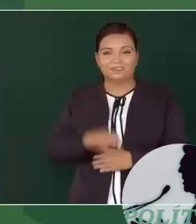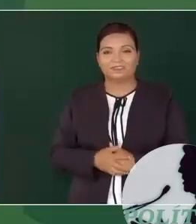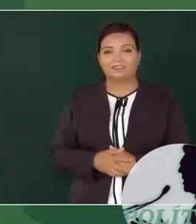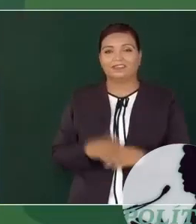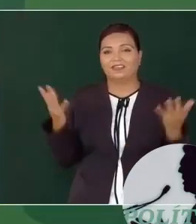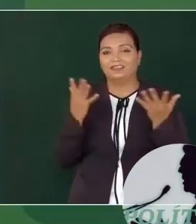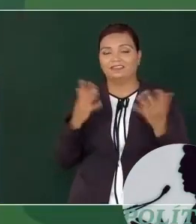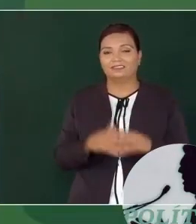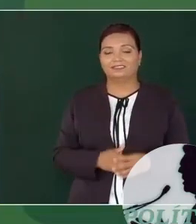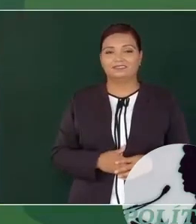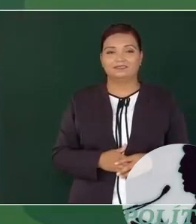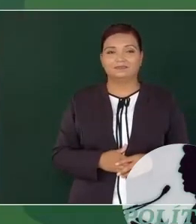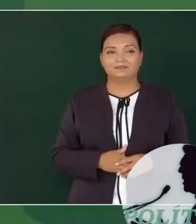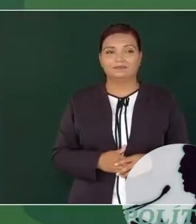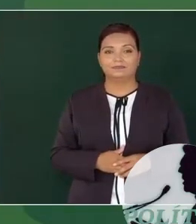hacerlo.